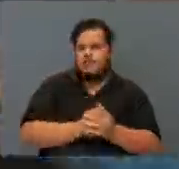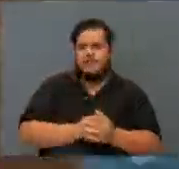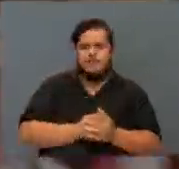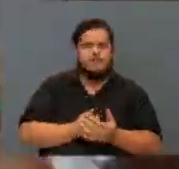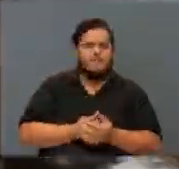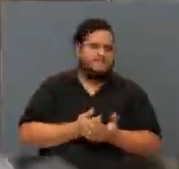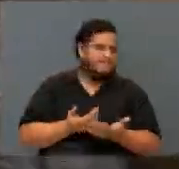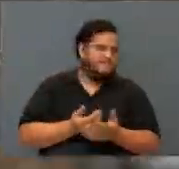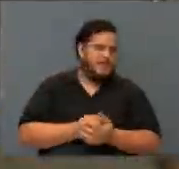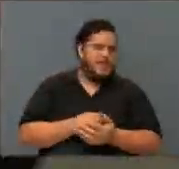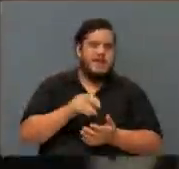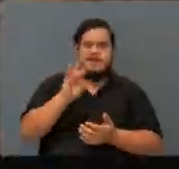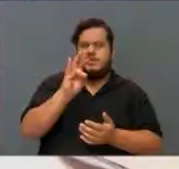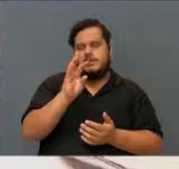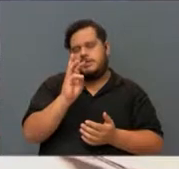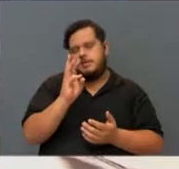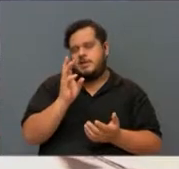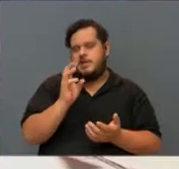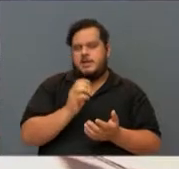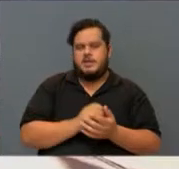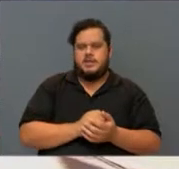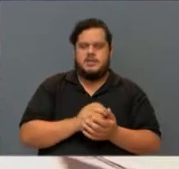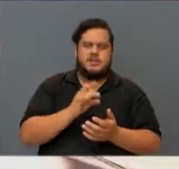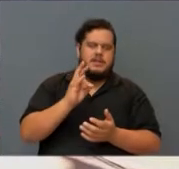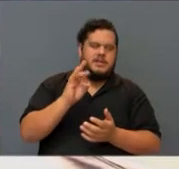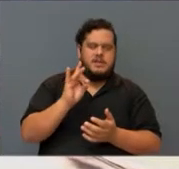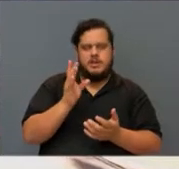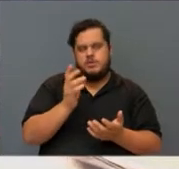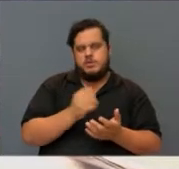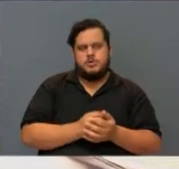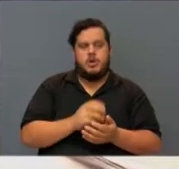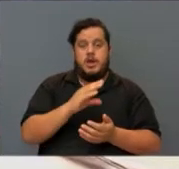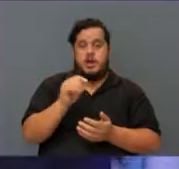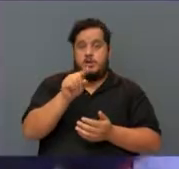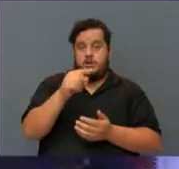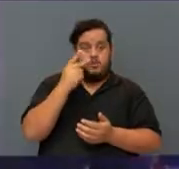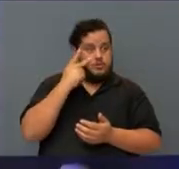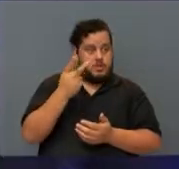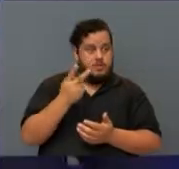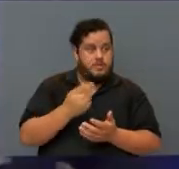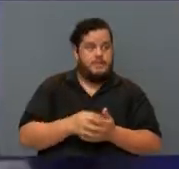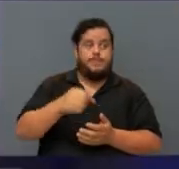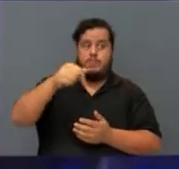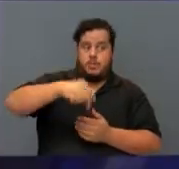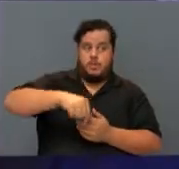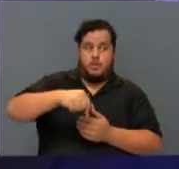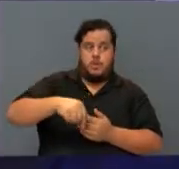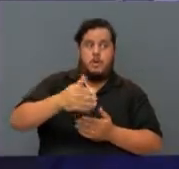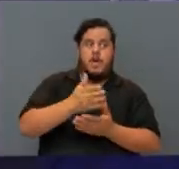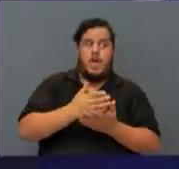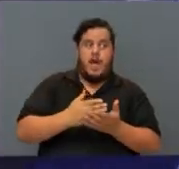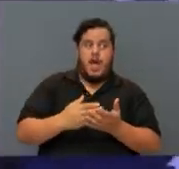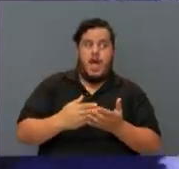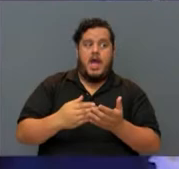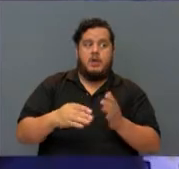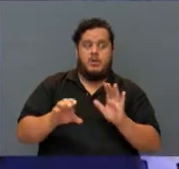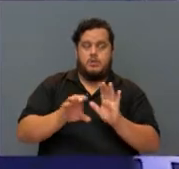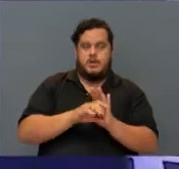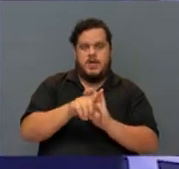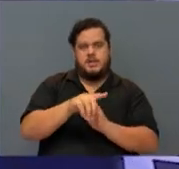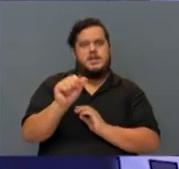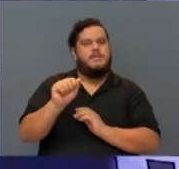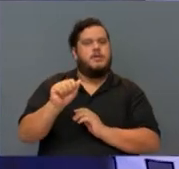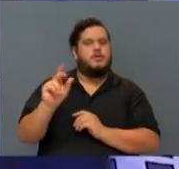de 76 y vos sentido y volvés josé llegamos hoy algunas fotos es alberto